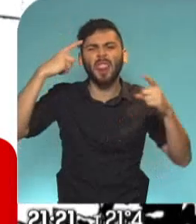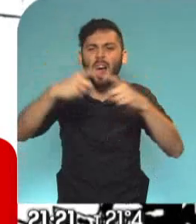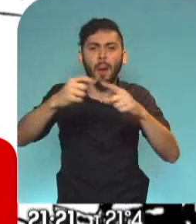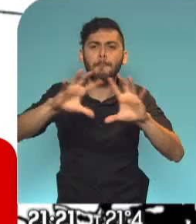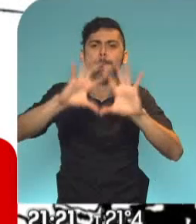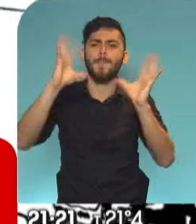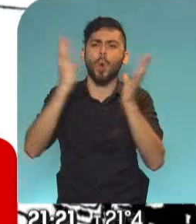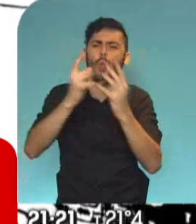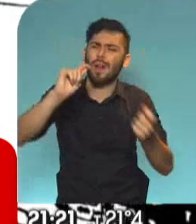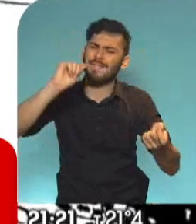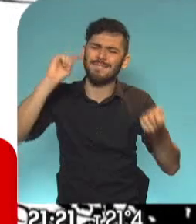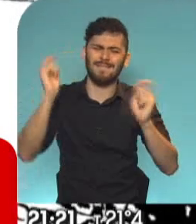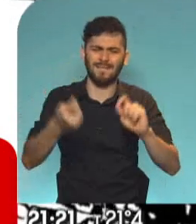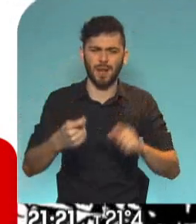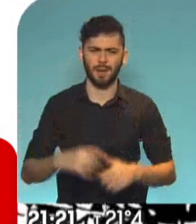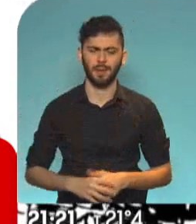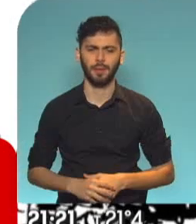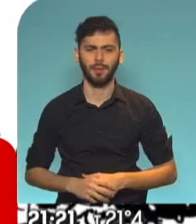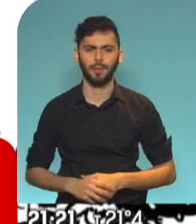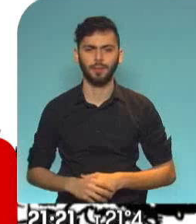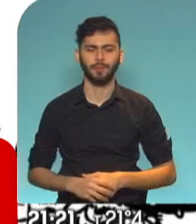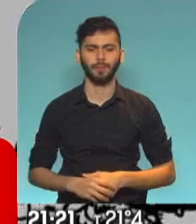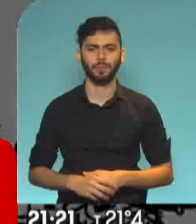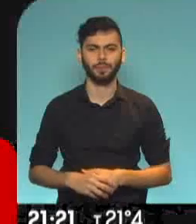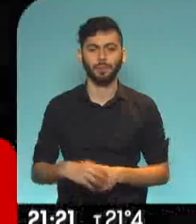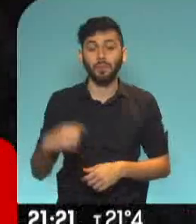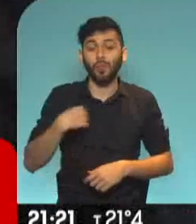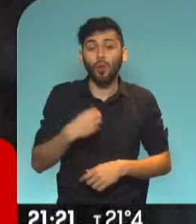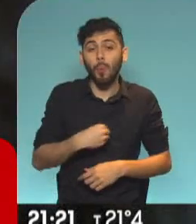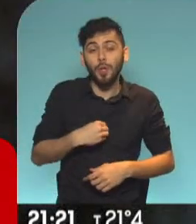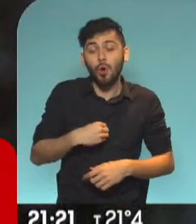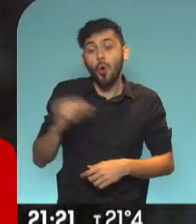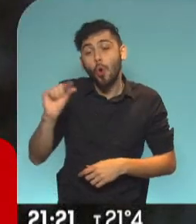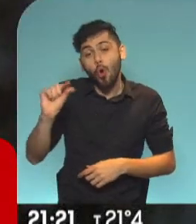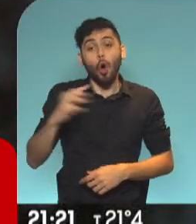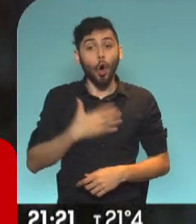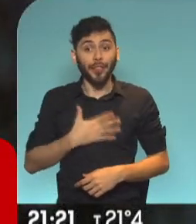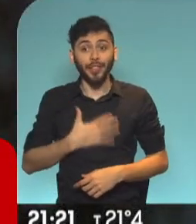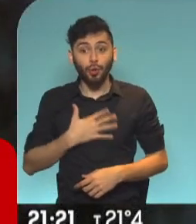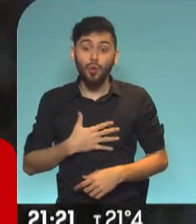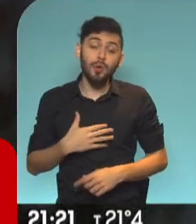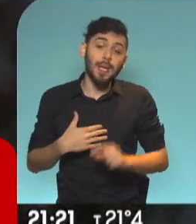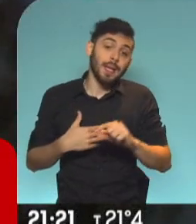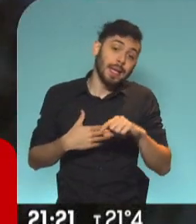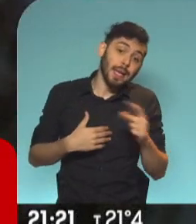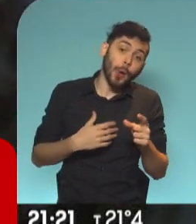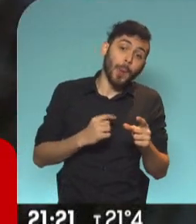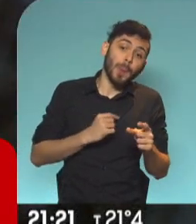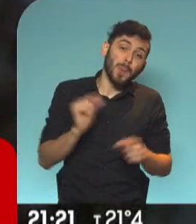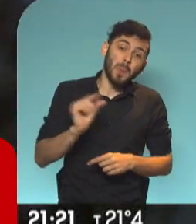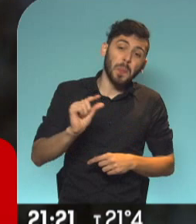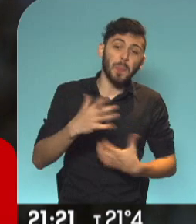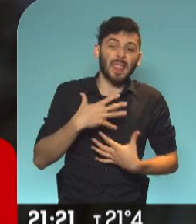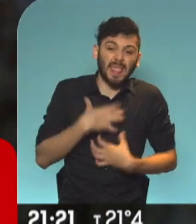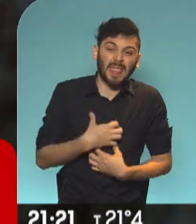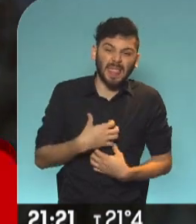mundo. Me siento por una parte contento y por la otra, descontento porque